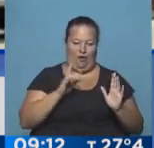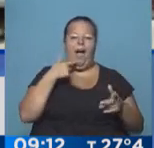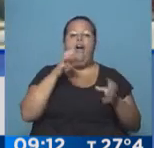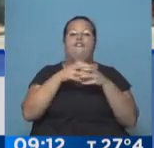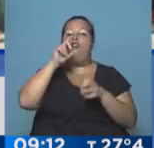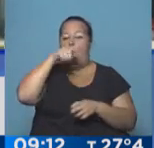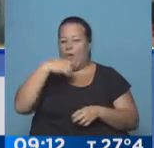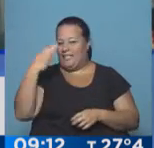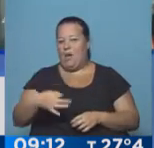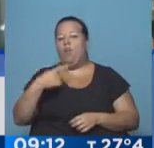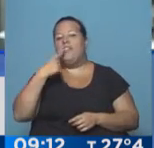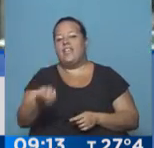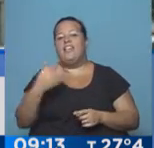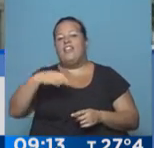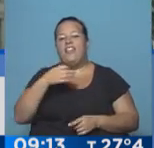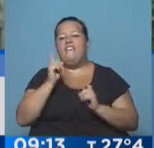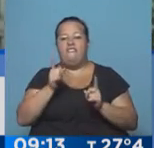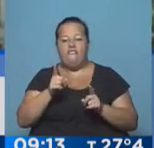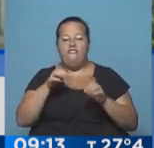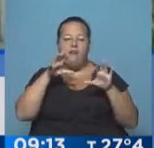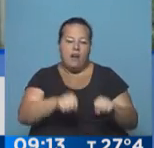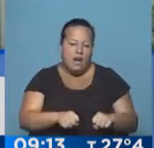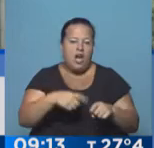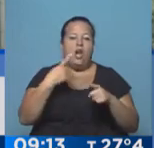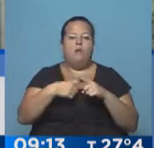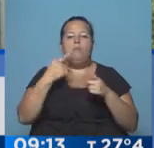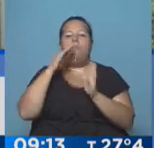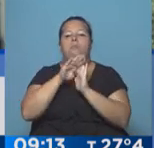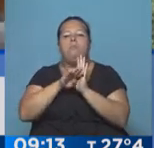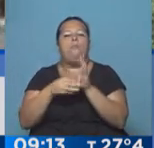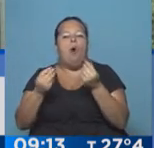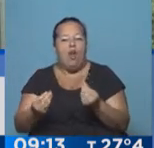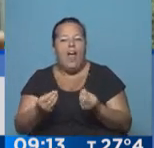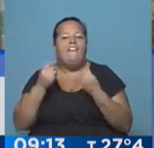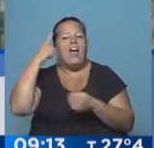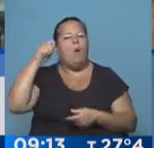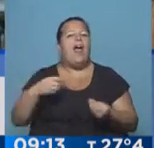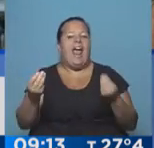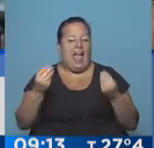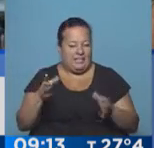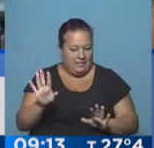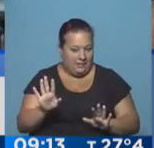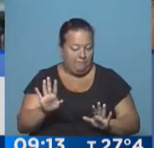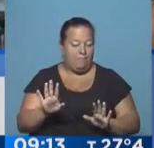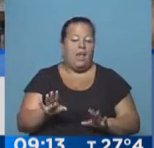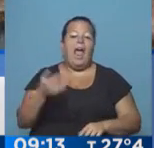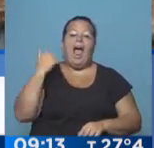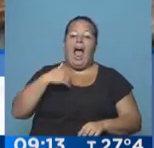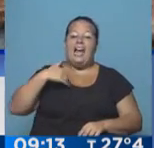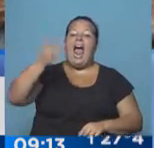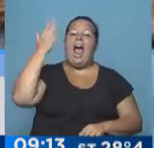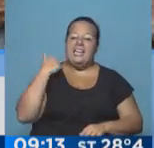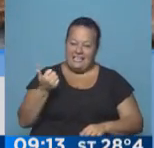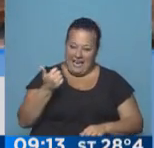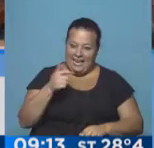wheat es seguramente digan que hay que mantener esto mis presente sus argumentos que es lo que hace y entonces lo que hizo argentina ayer